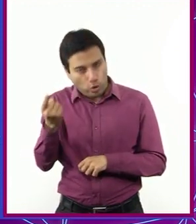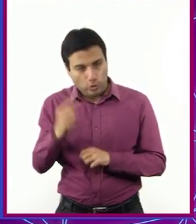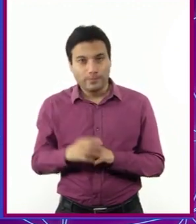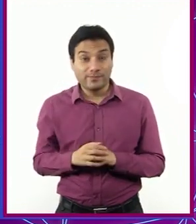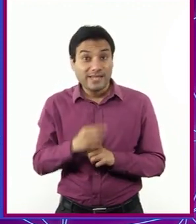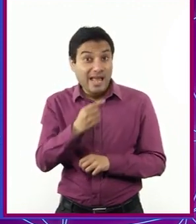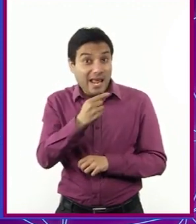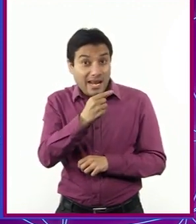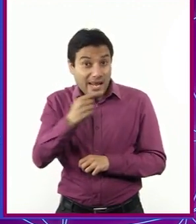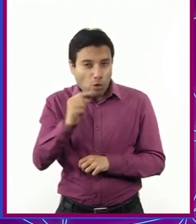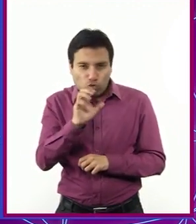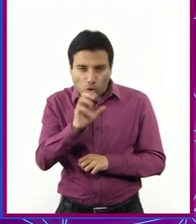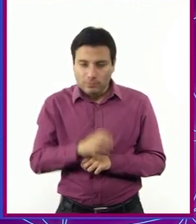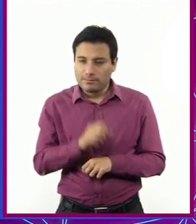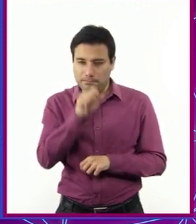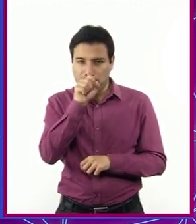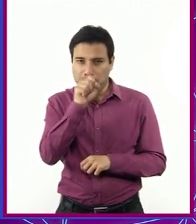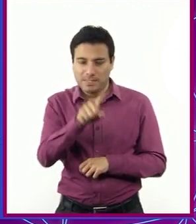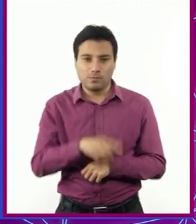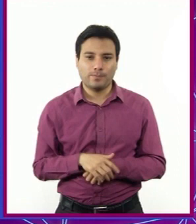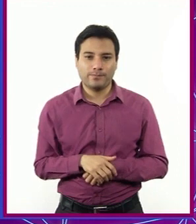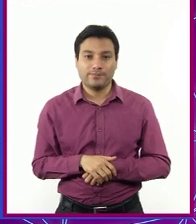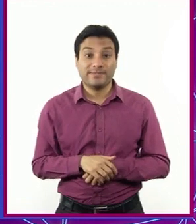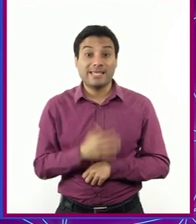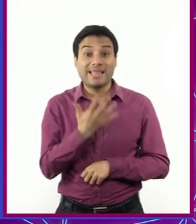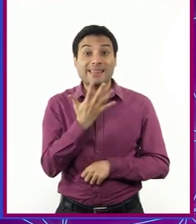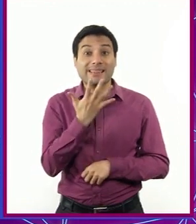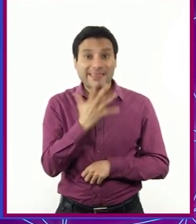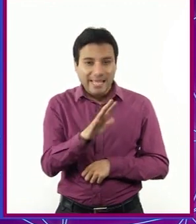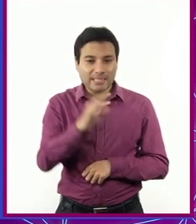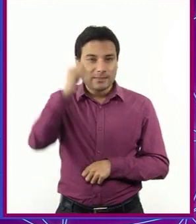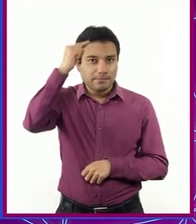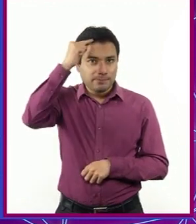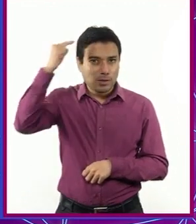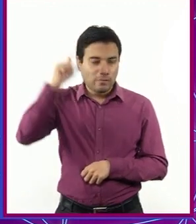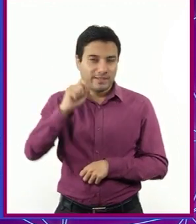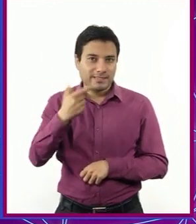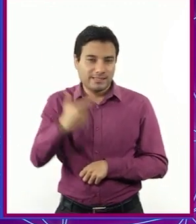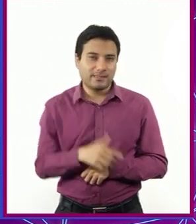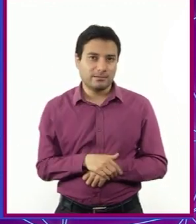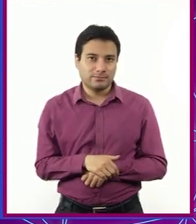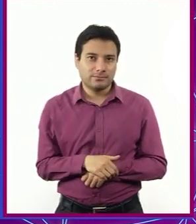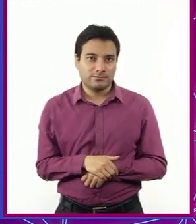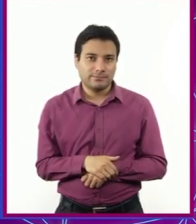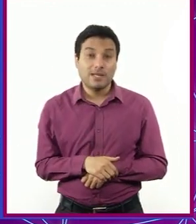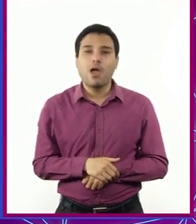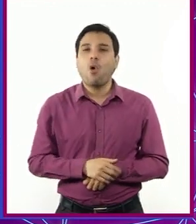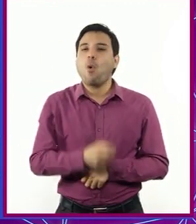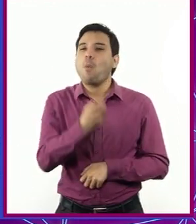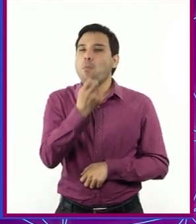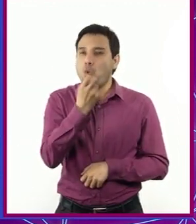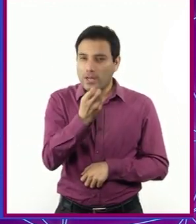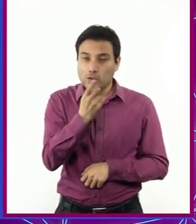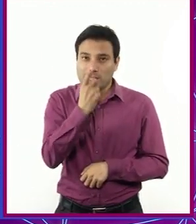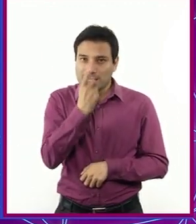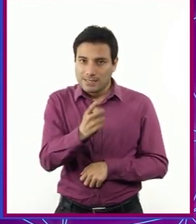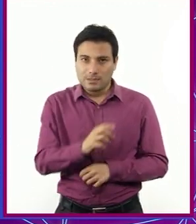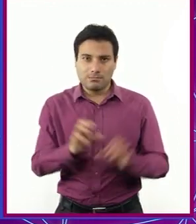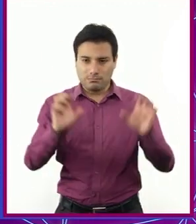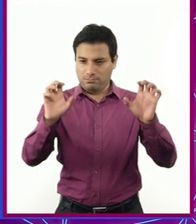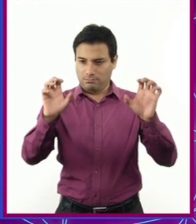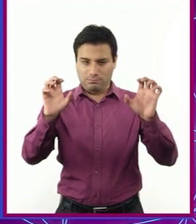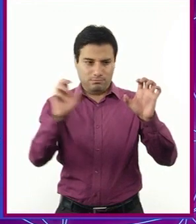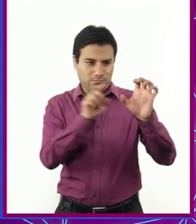es el mismo, de 10 elevado a la 27 negativo. Por ello, se dice que estas son